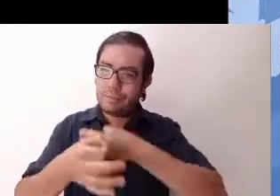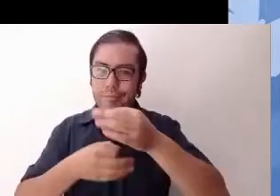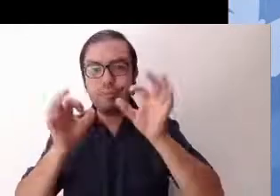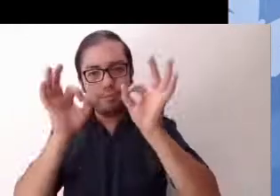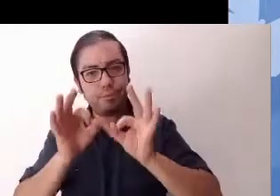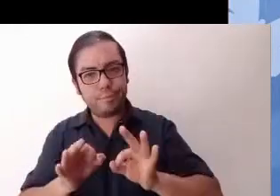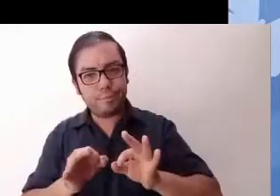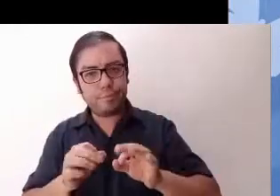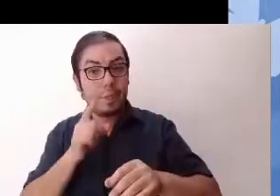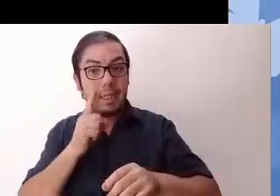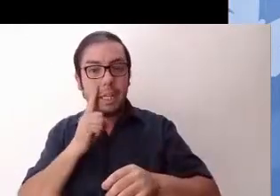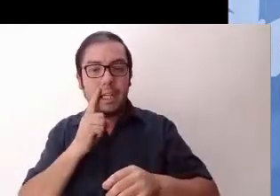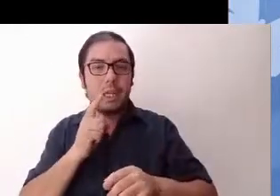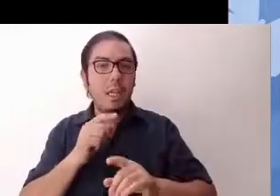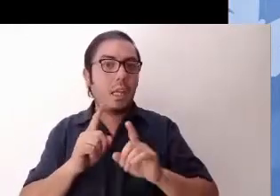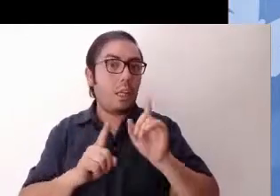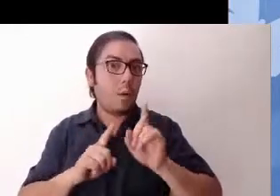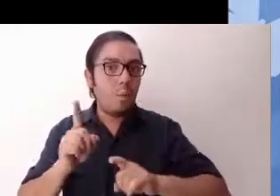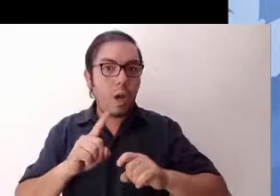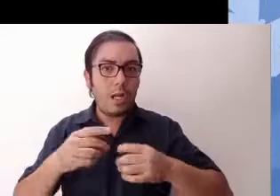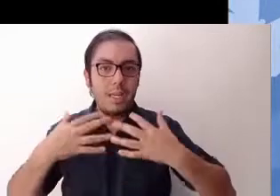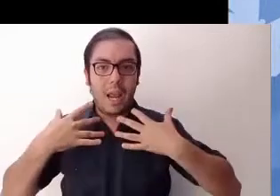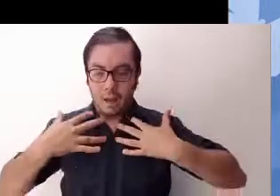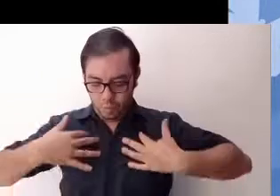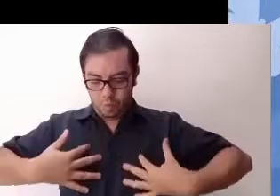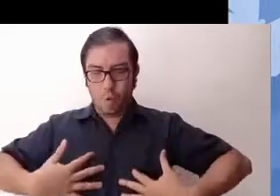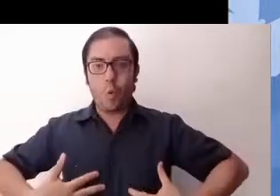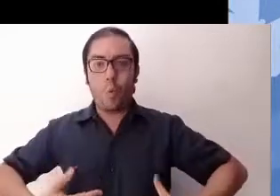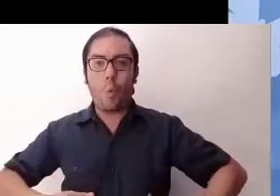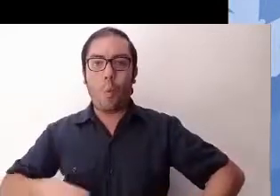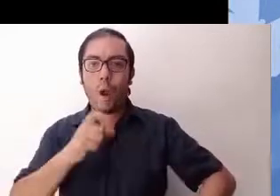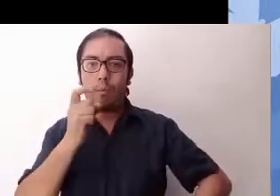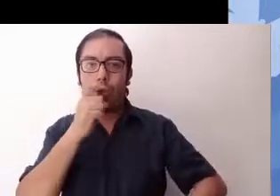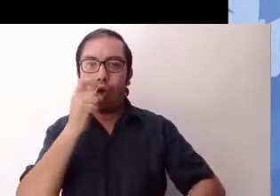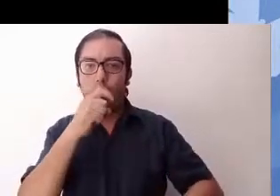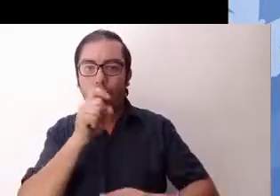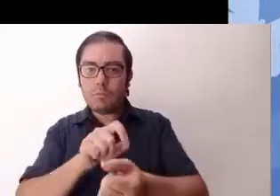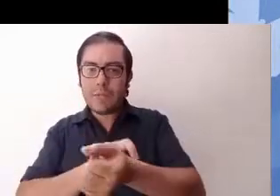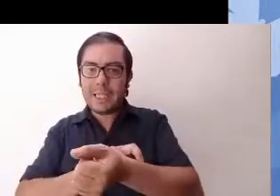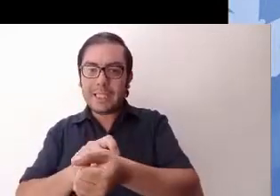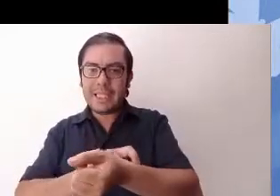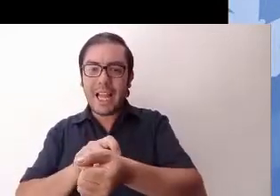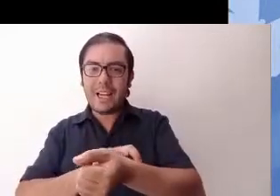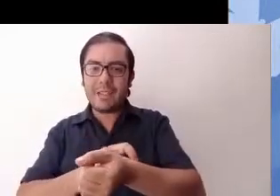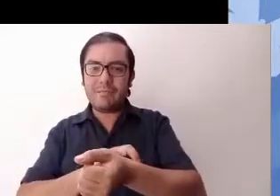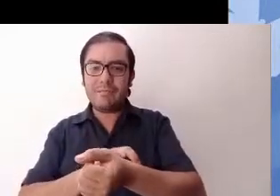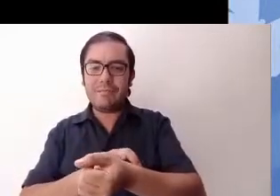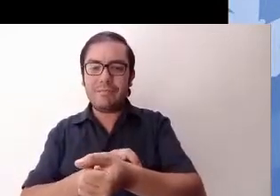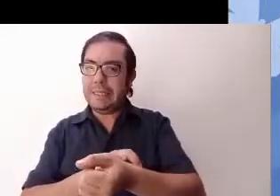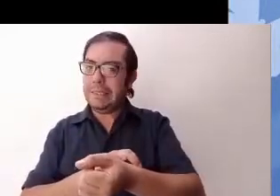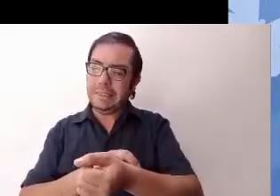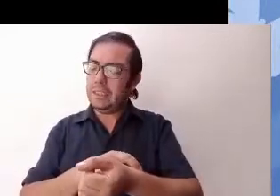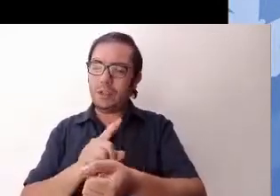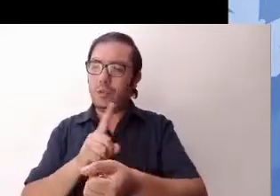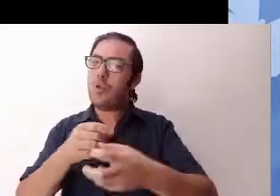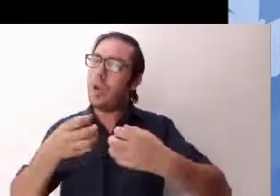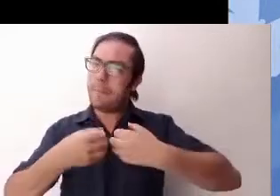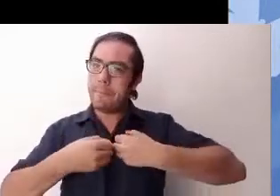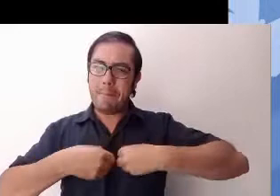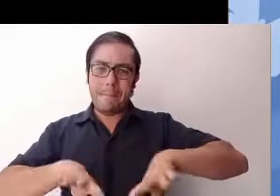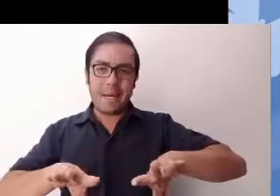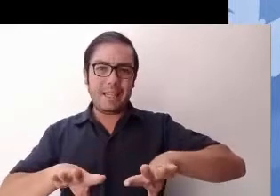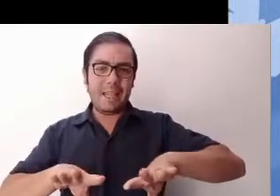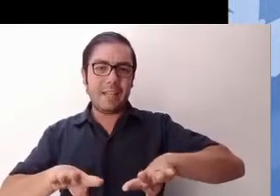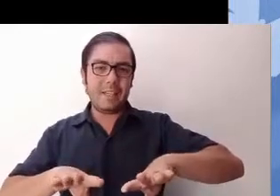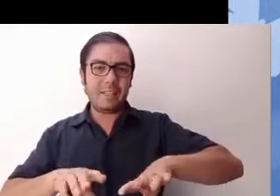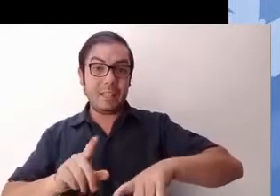eh, no es la gracia y no es viable para la vida. Por lo tanto, nuestro primer accionar, si tenemos hemorragia, es detener